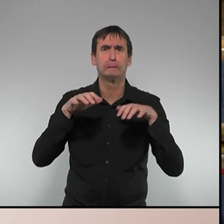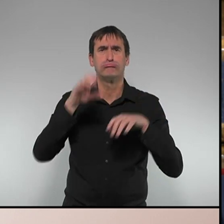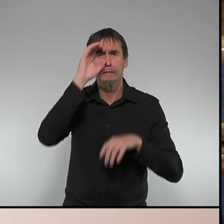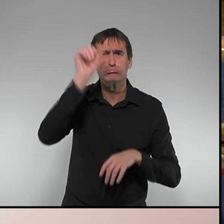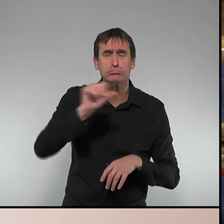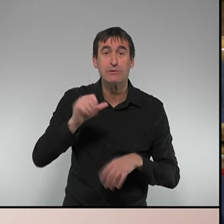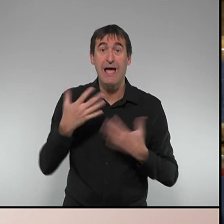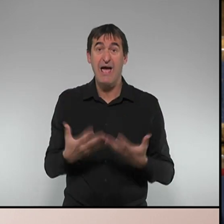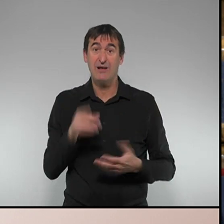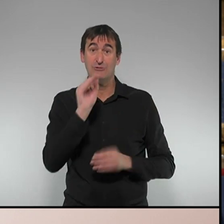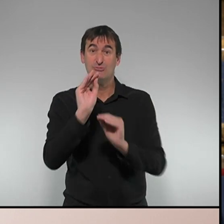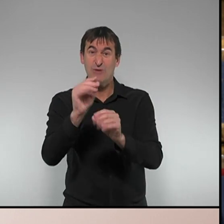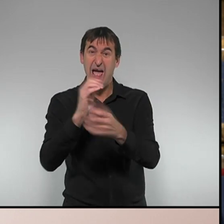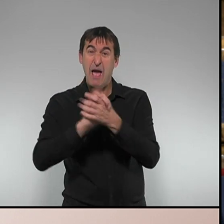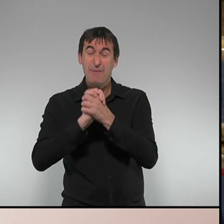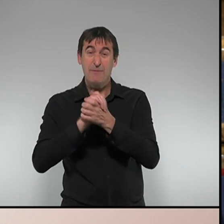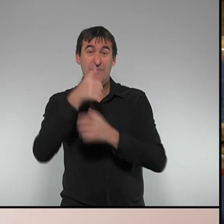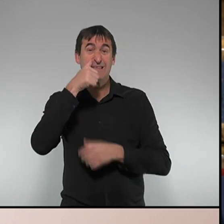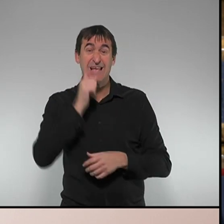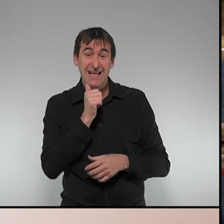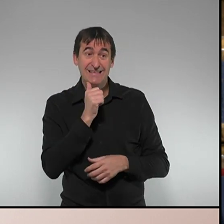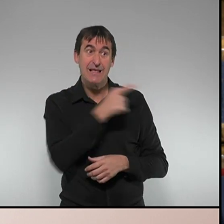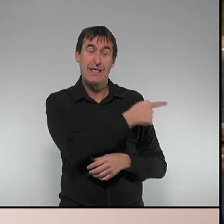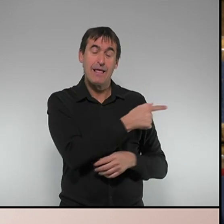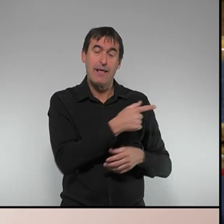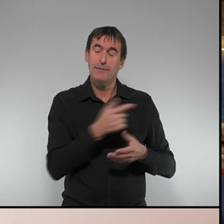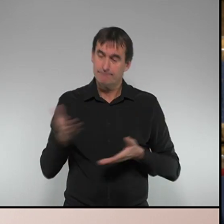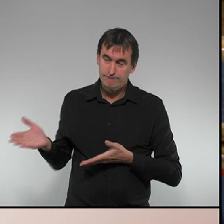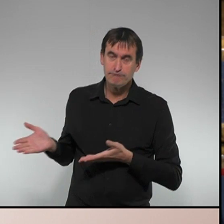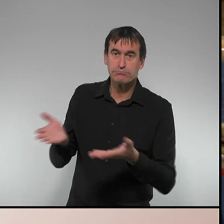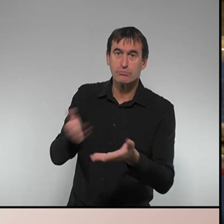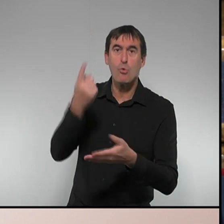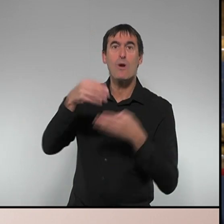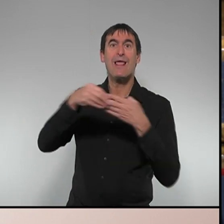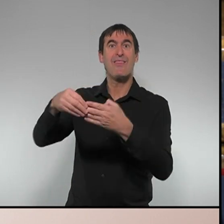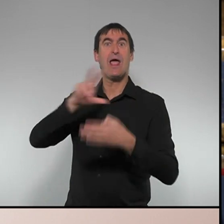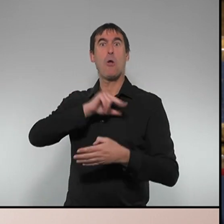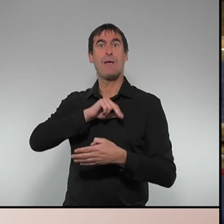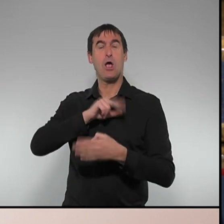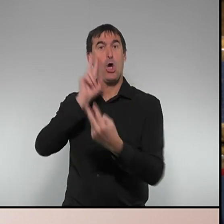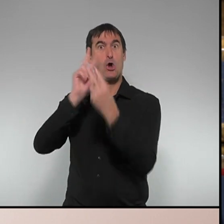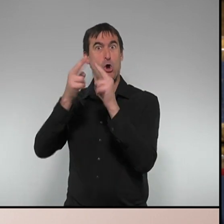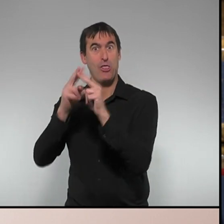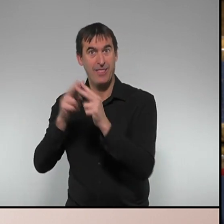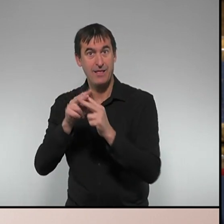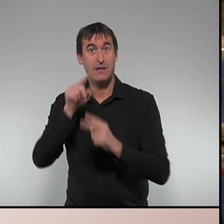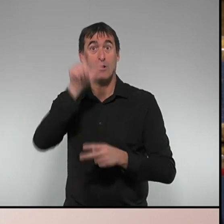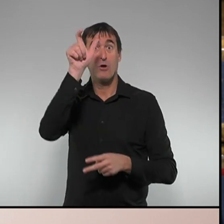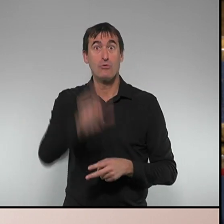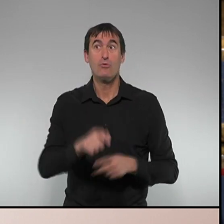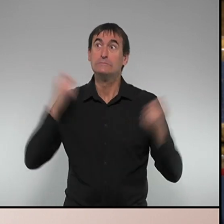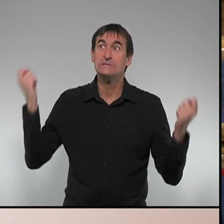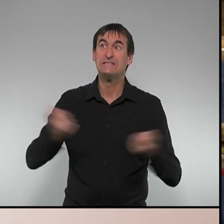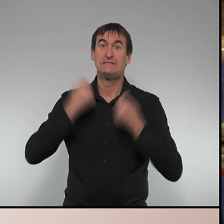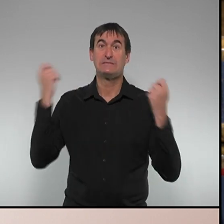le da a usted una oportunidad de conocer en carne y hueso a un líder europeo y usted promueve los líos y desplantes que nos dejan